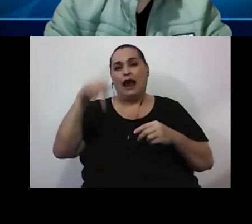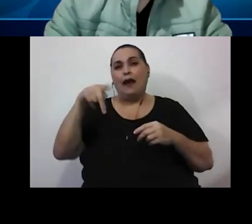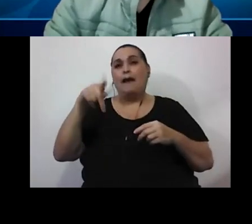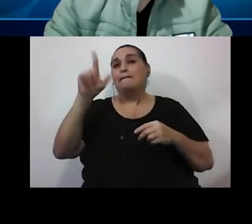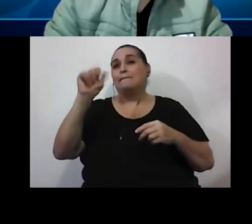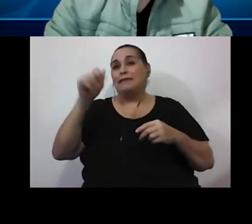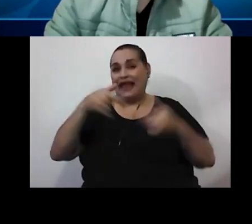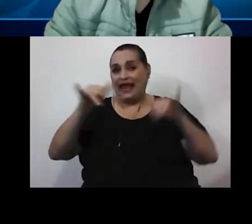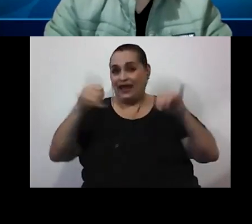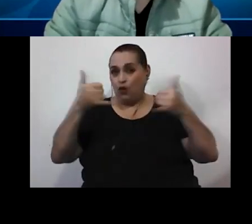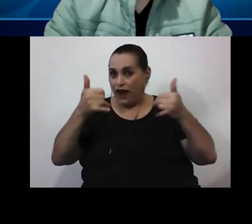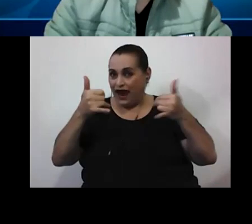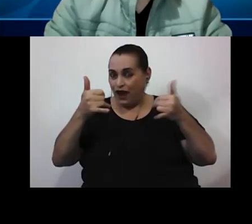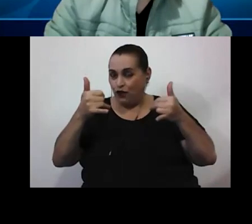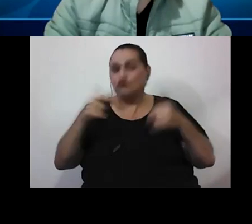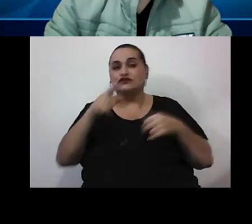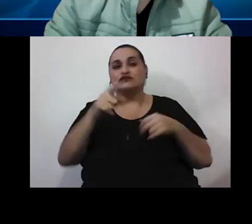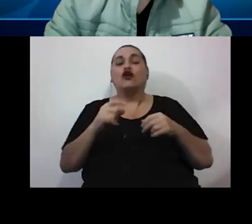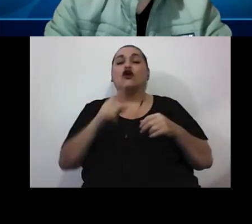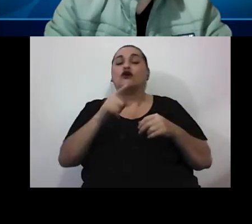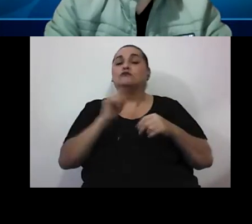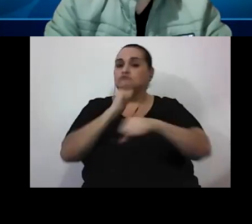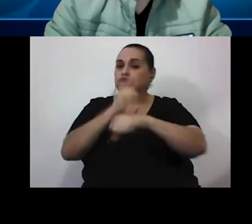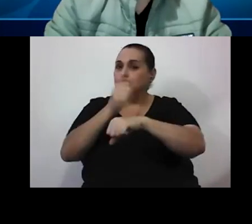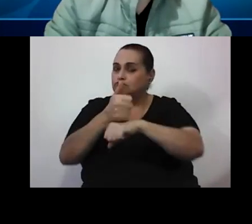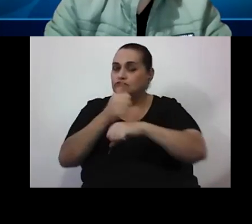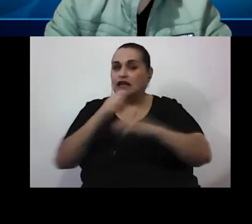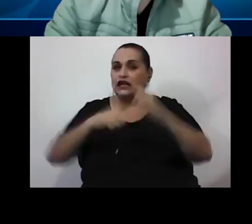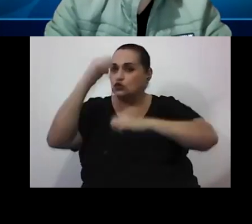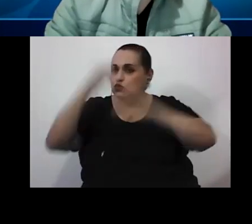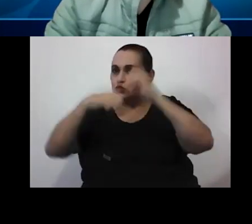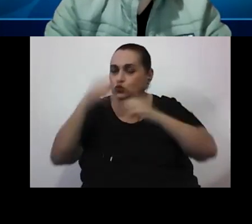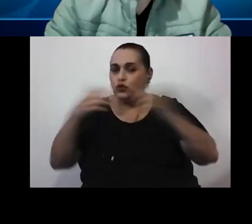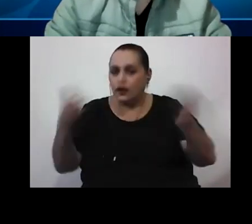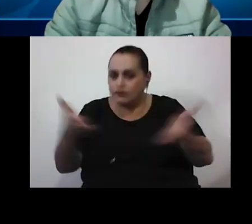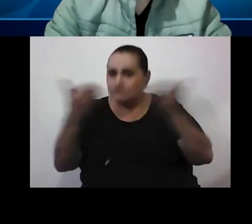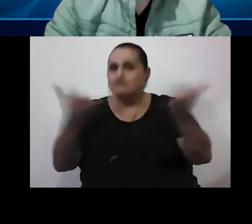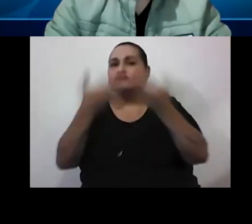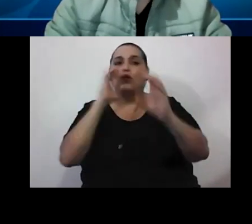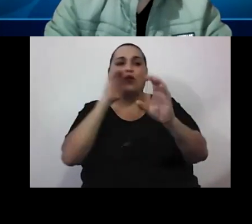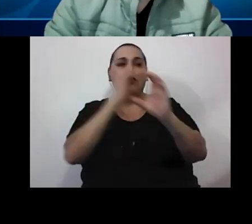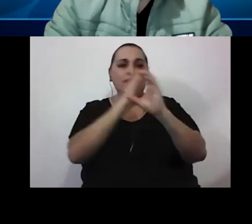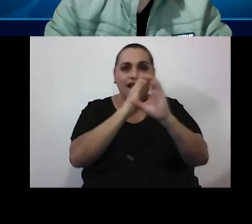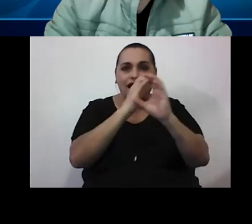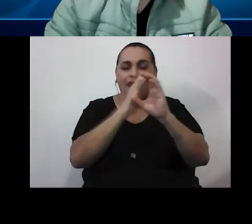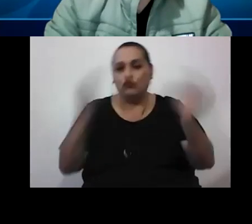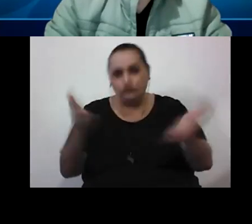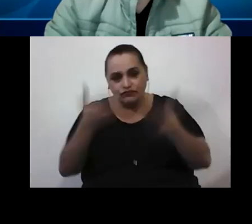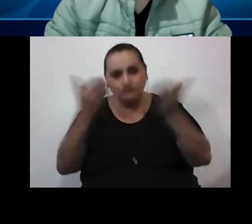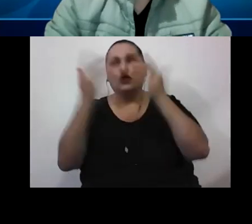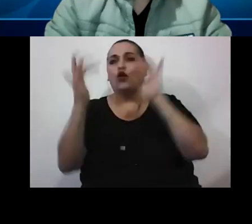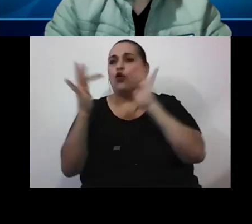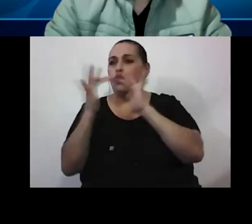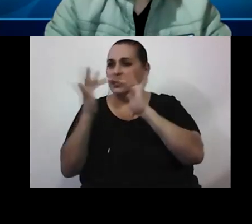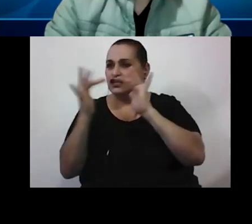juegos fomentamos estructura, fomentamos cuidado, fomentamos conexión, estimulamos